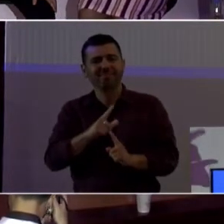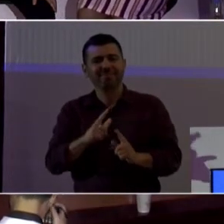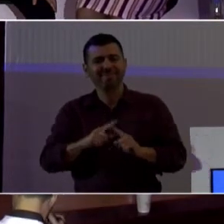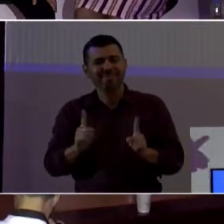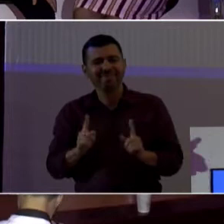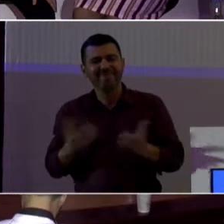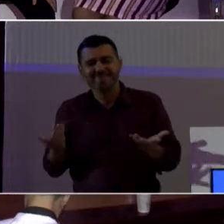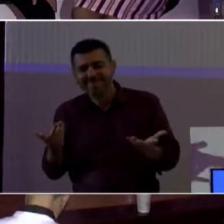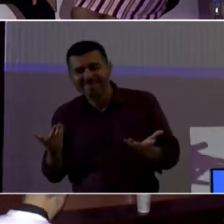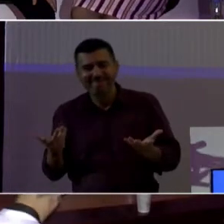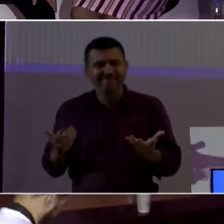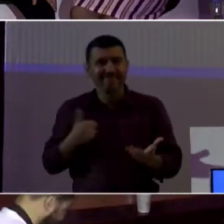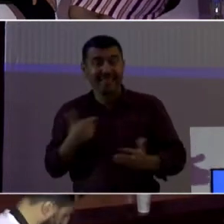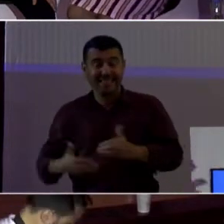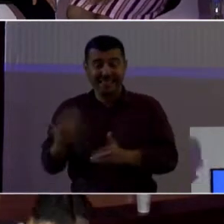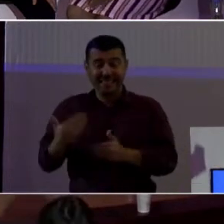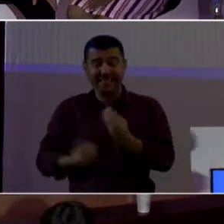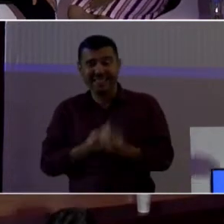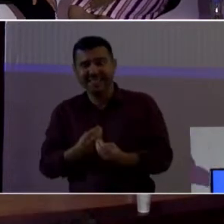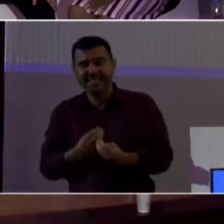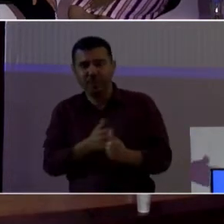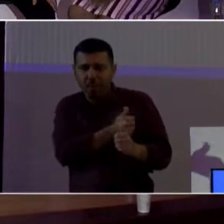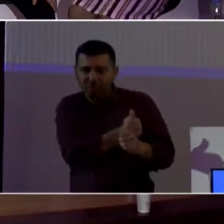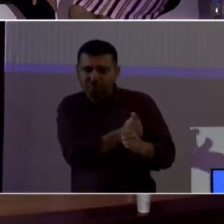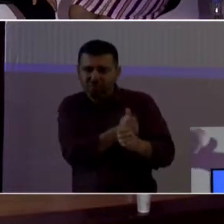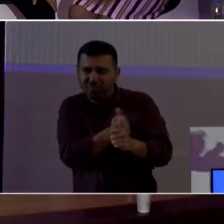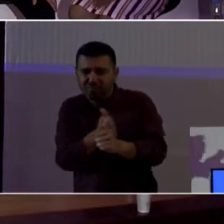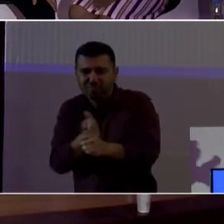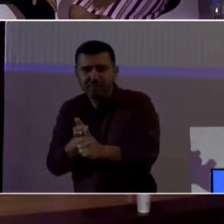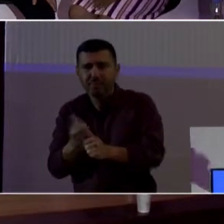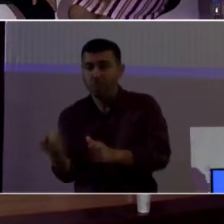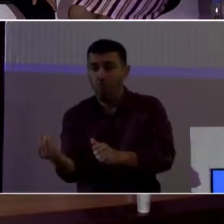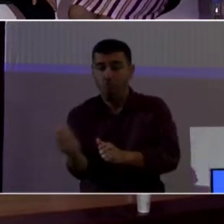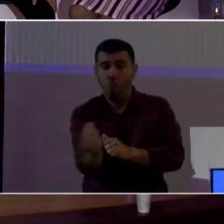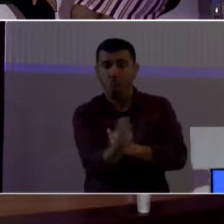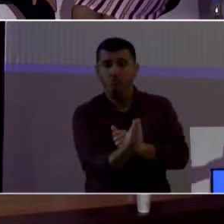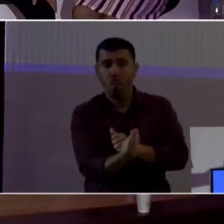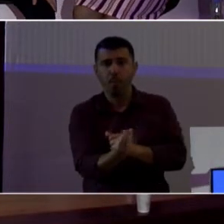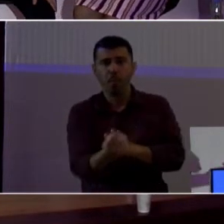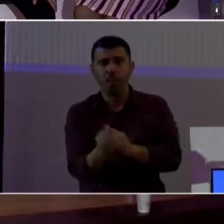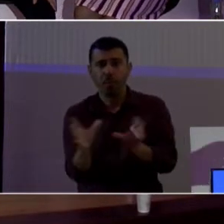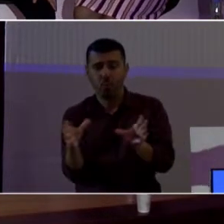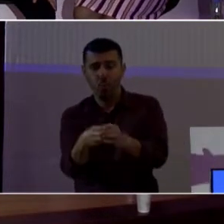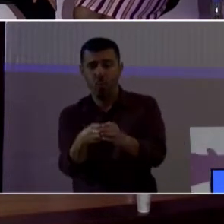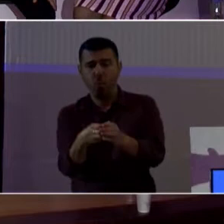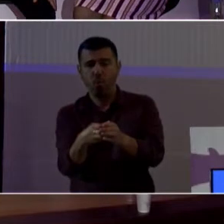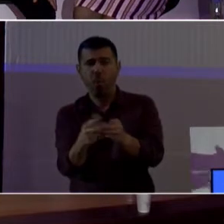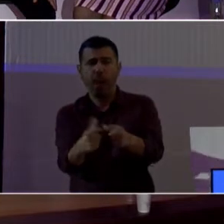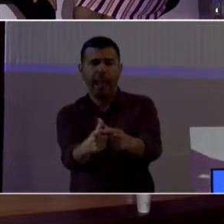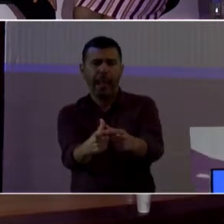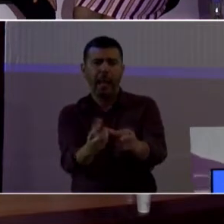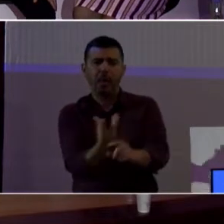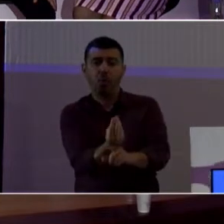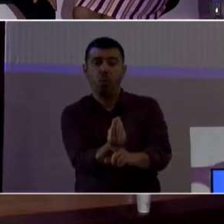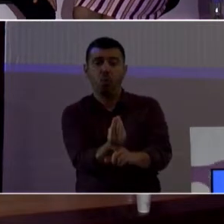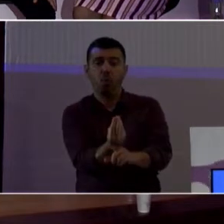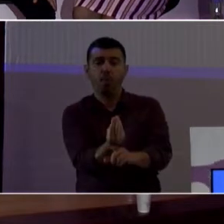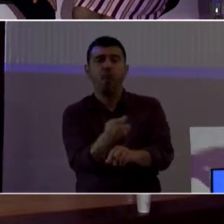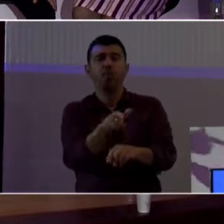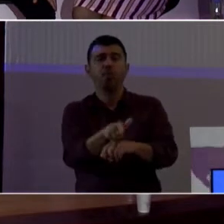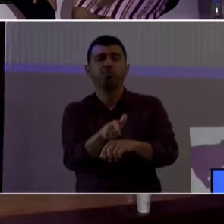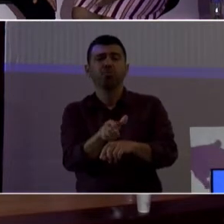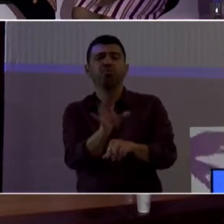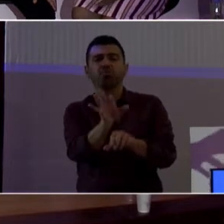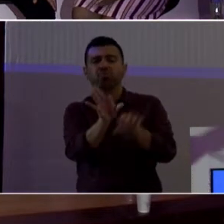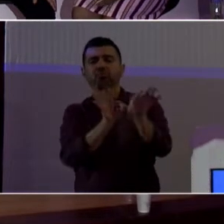empecé a hacer el seguimiento a este grupo, que era un grupo pequeño, era selecto, pero llamó tanto